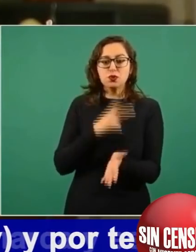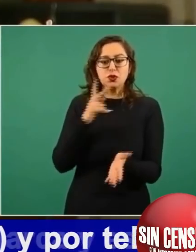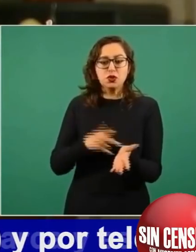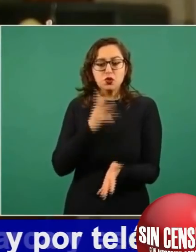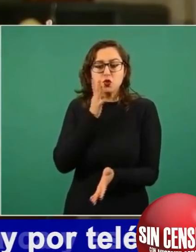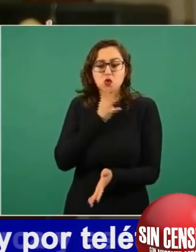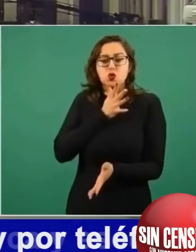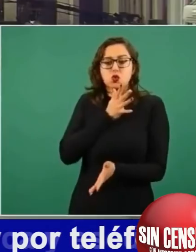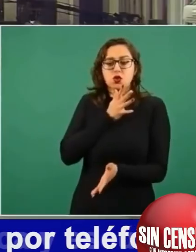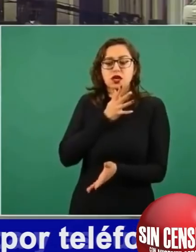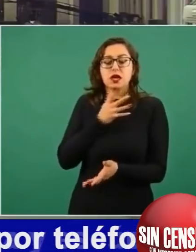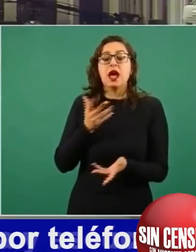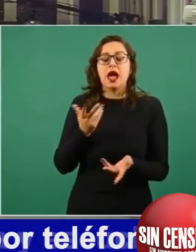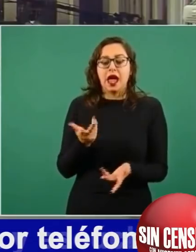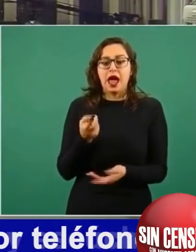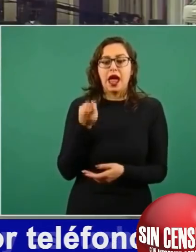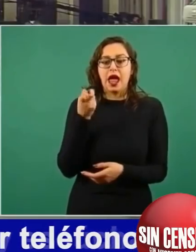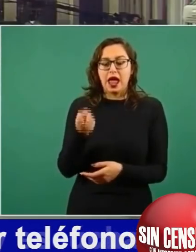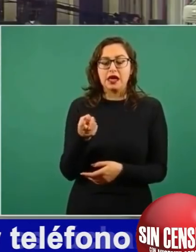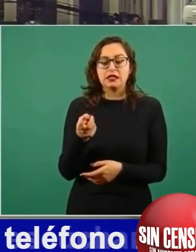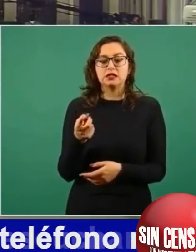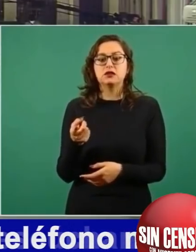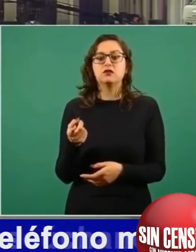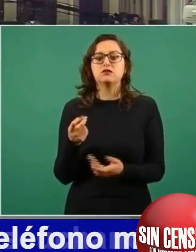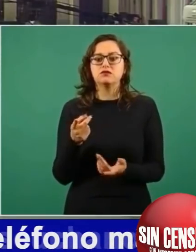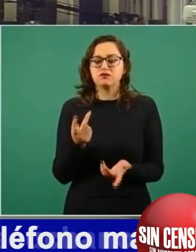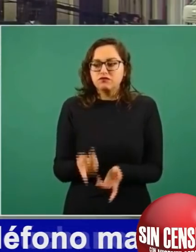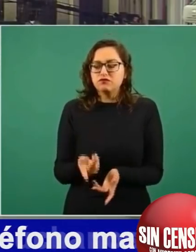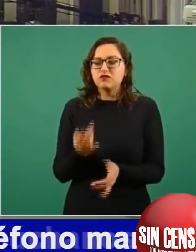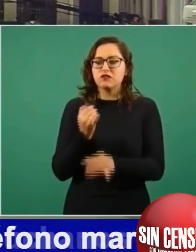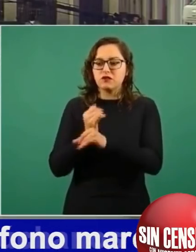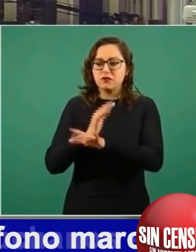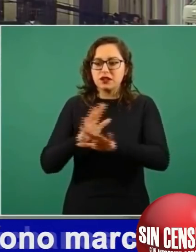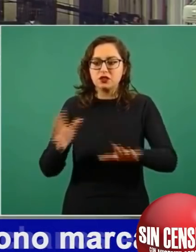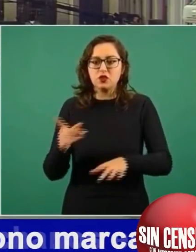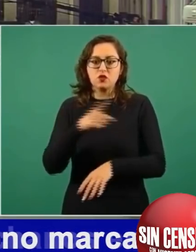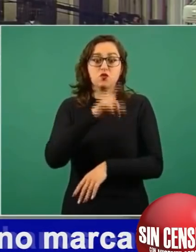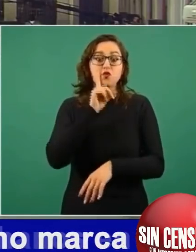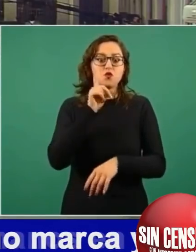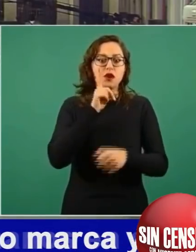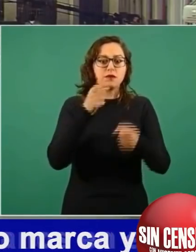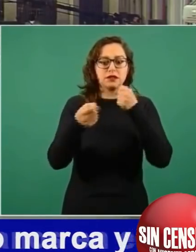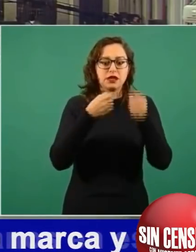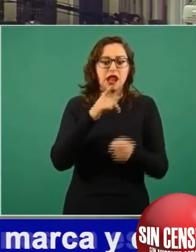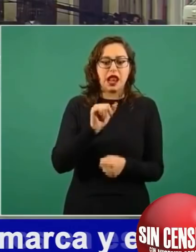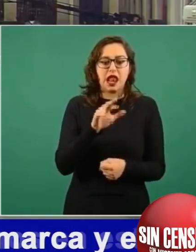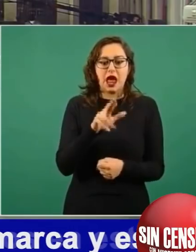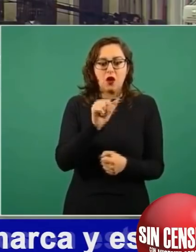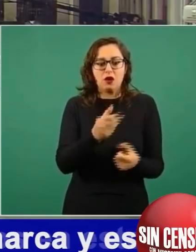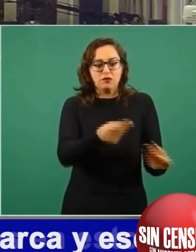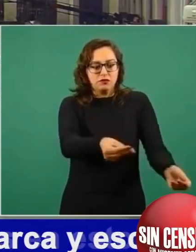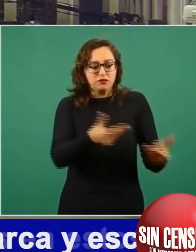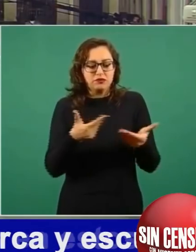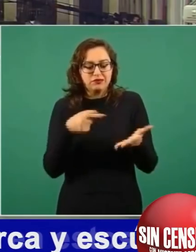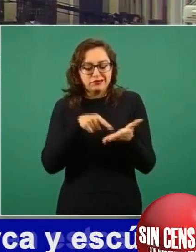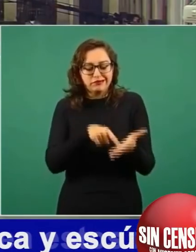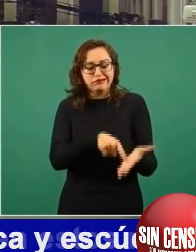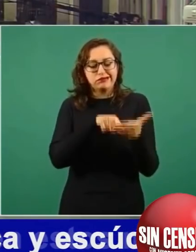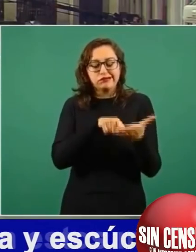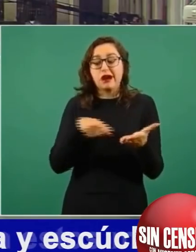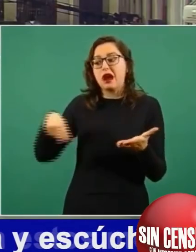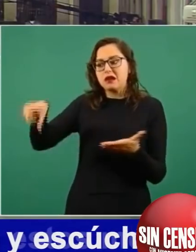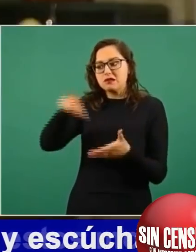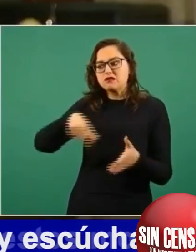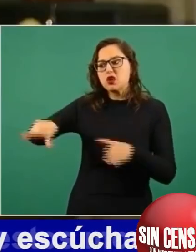tuvimos acceso gracias a la periodista Laura Sánchez Ley, revela que han sido perseguidos, amenazados,